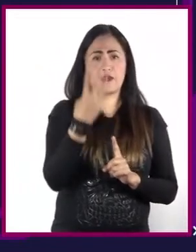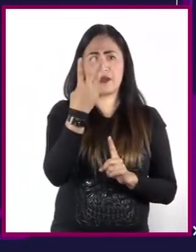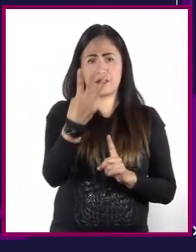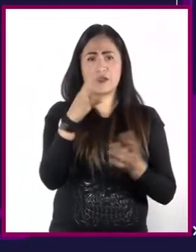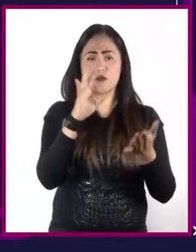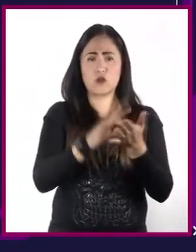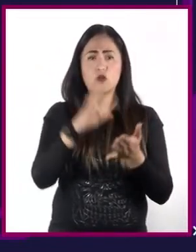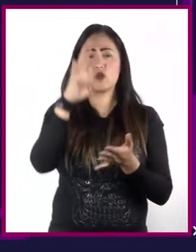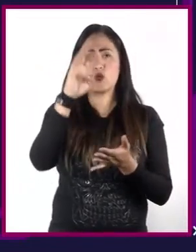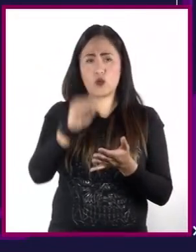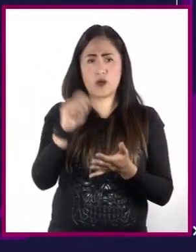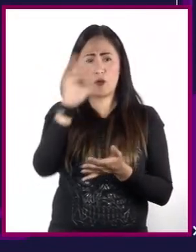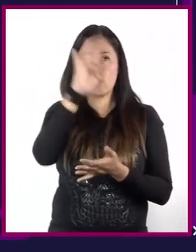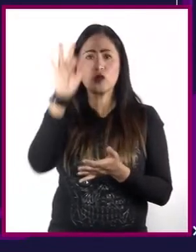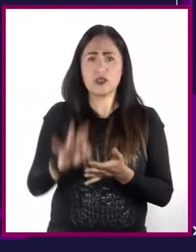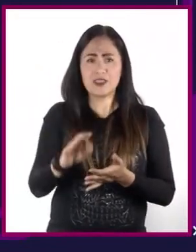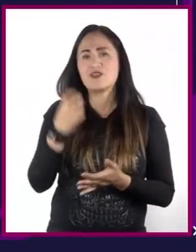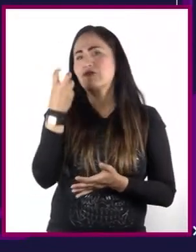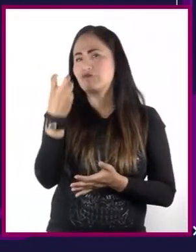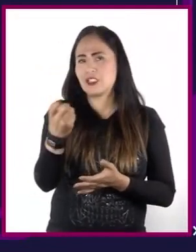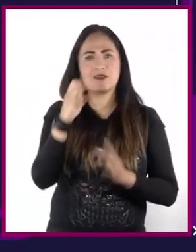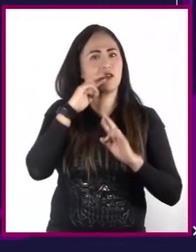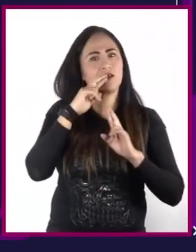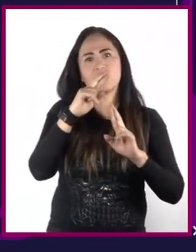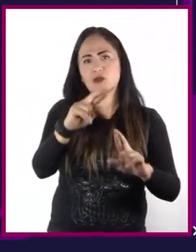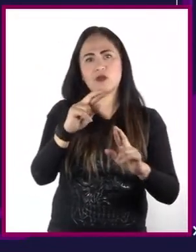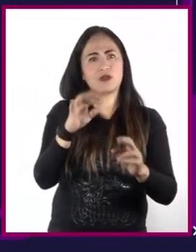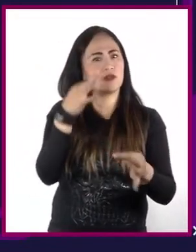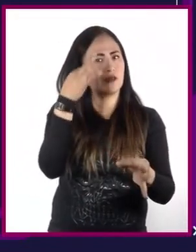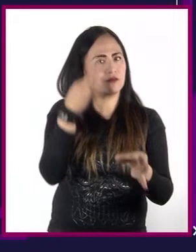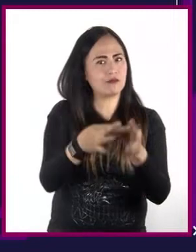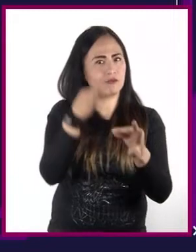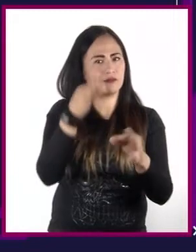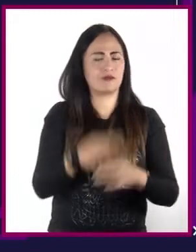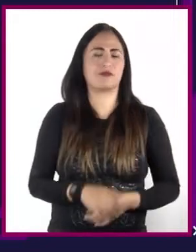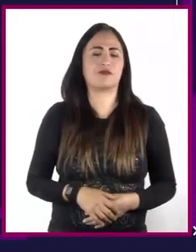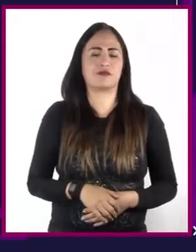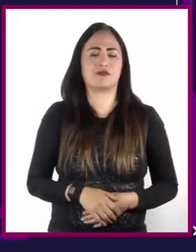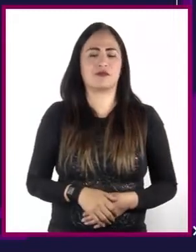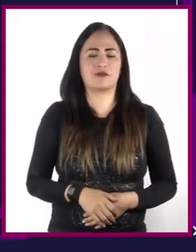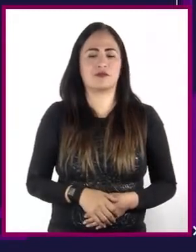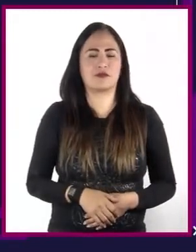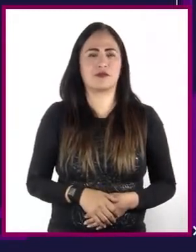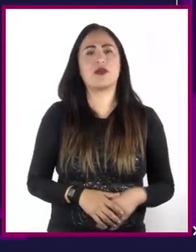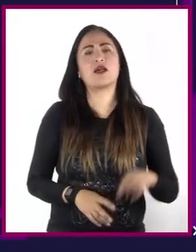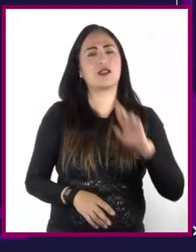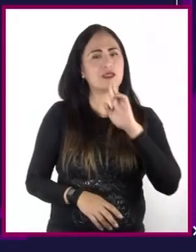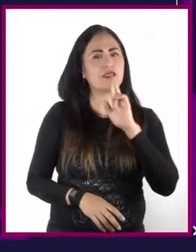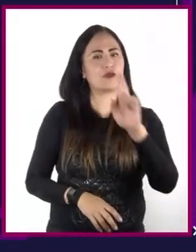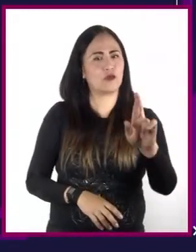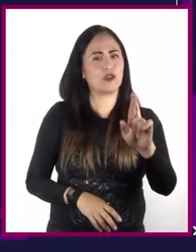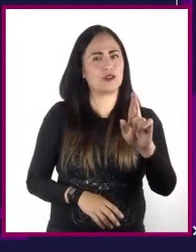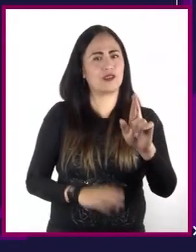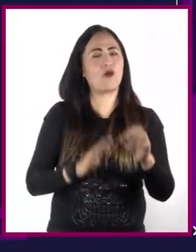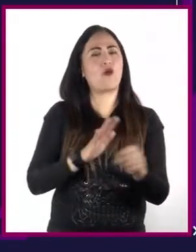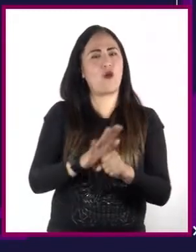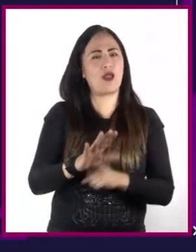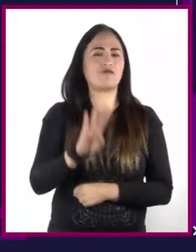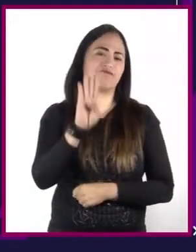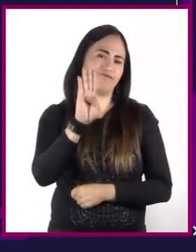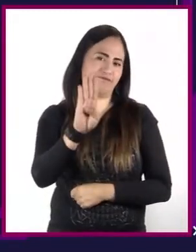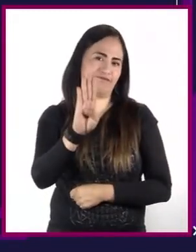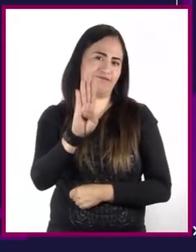33.9%, que es la cantidad que se pide encontrar. Por lo tanto, la respuesta al ejercicio es la opción